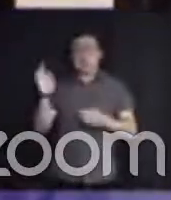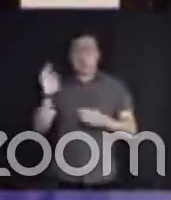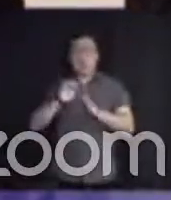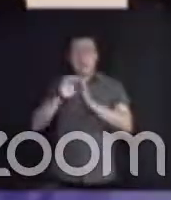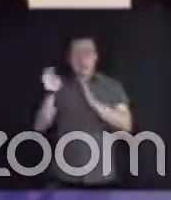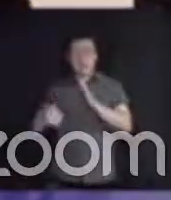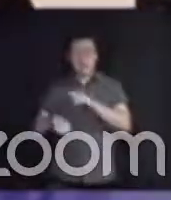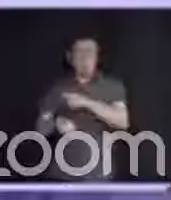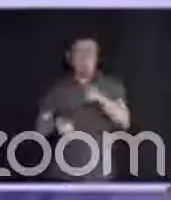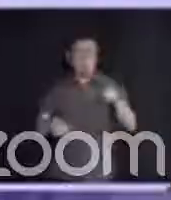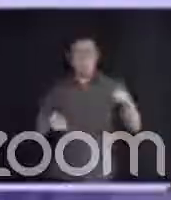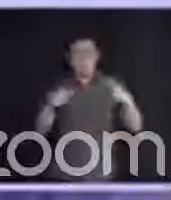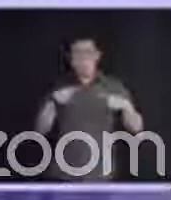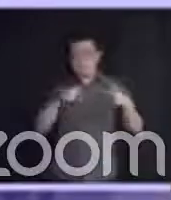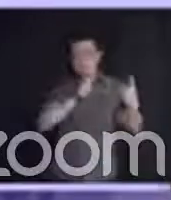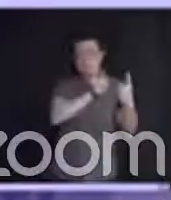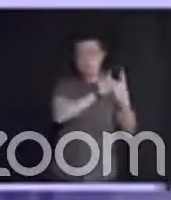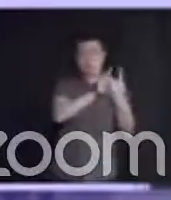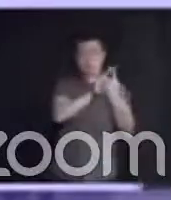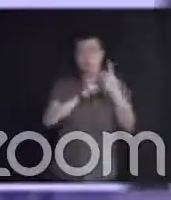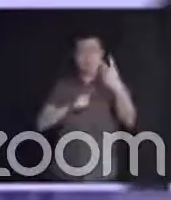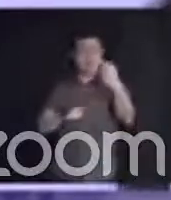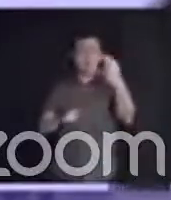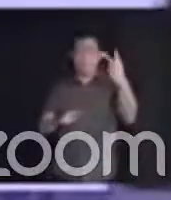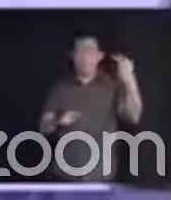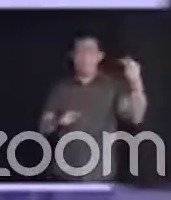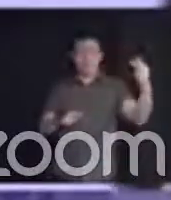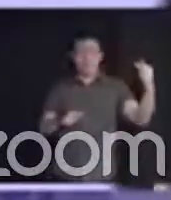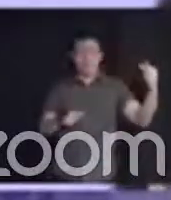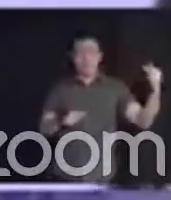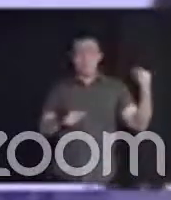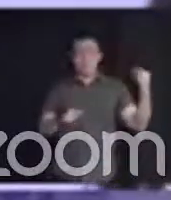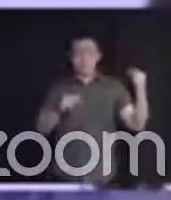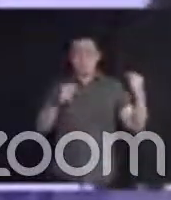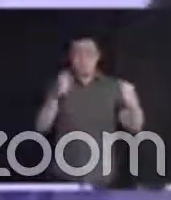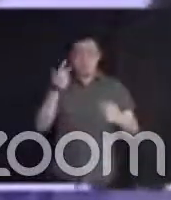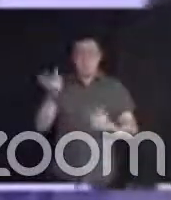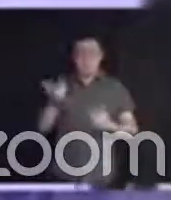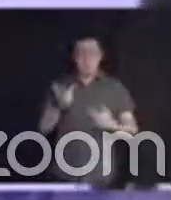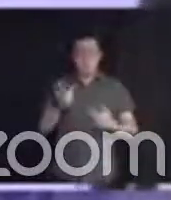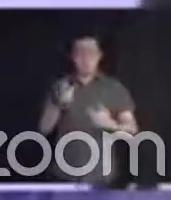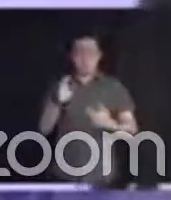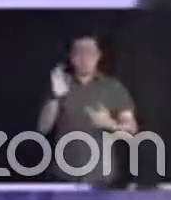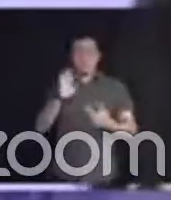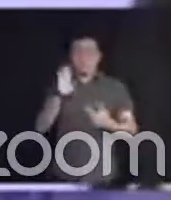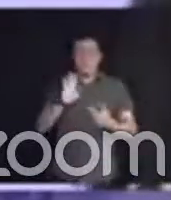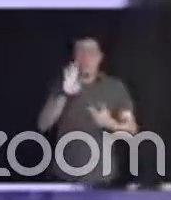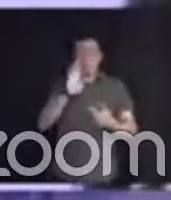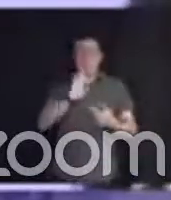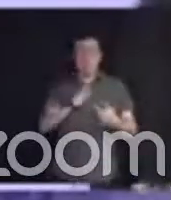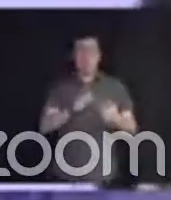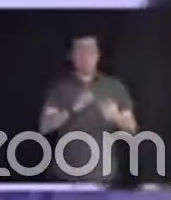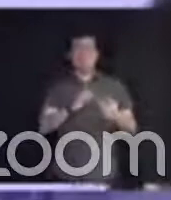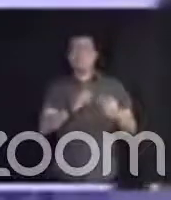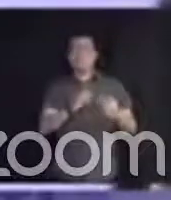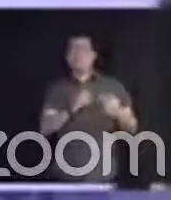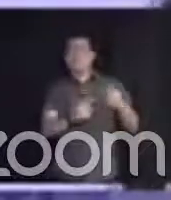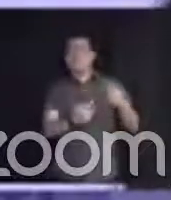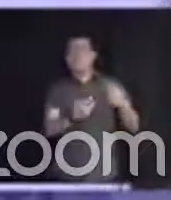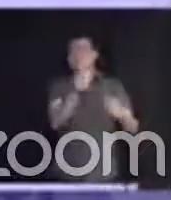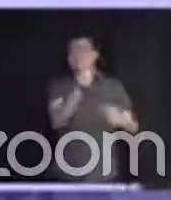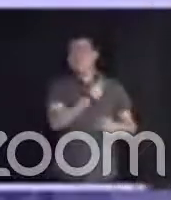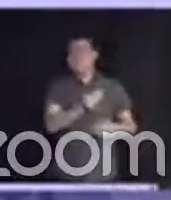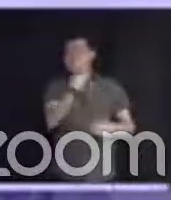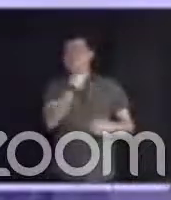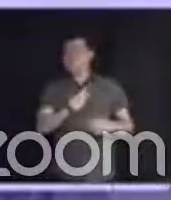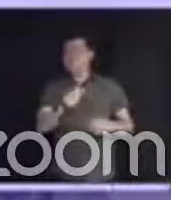nos ha dicho que no, a esa gente que nos ha puesto el pie, a esa gente que no ha sido honesta con